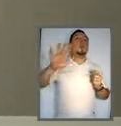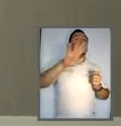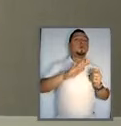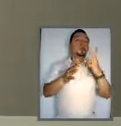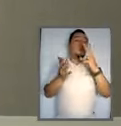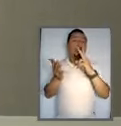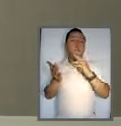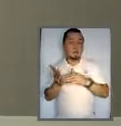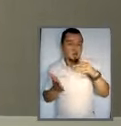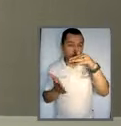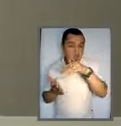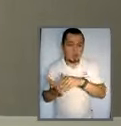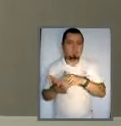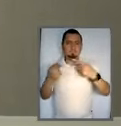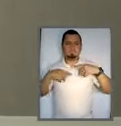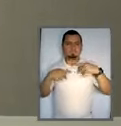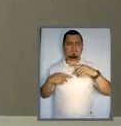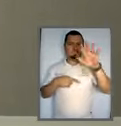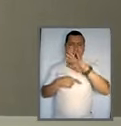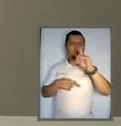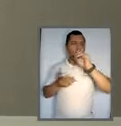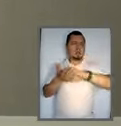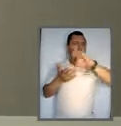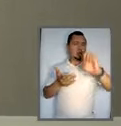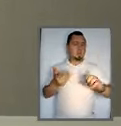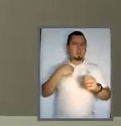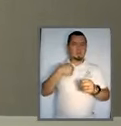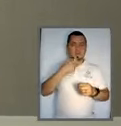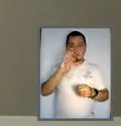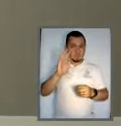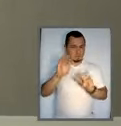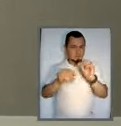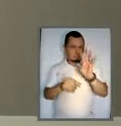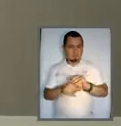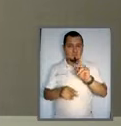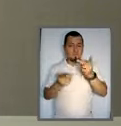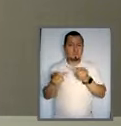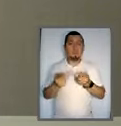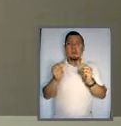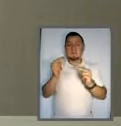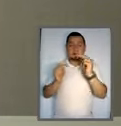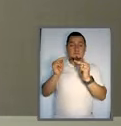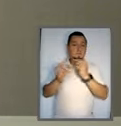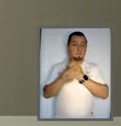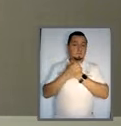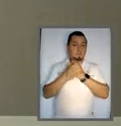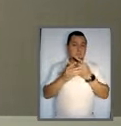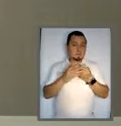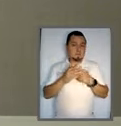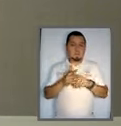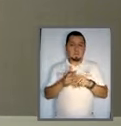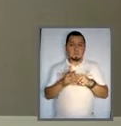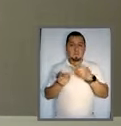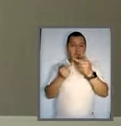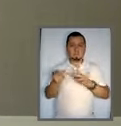2 millones de personas. Voy a poner un ejemplo, si me lo permiten. Tan solo en el nivel de educación inicial,